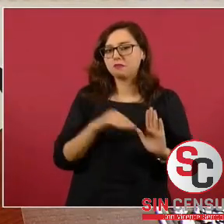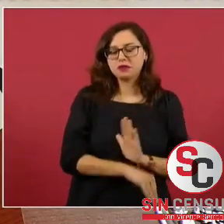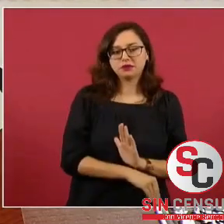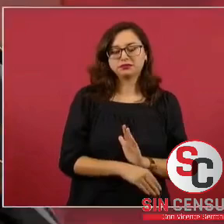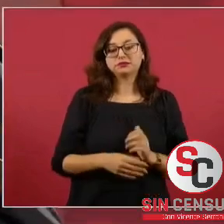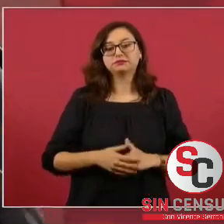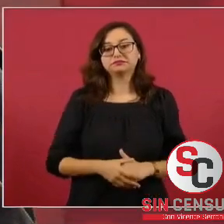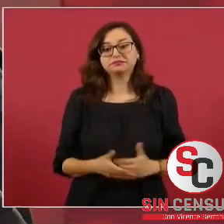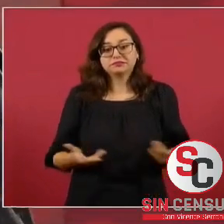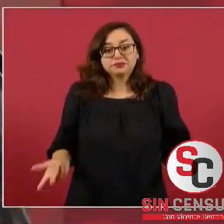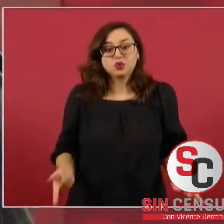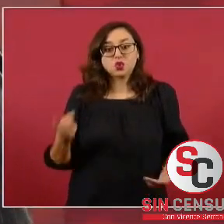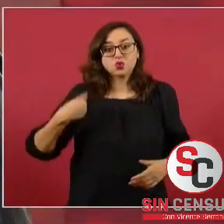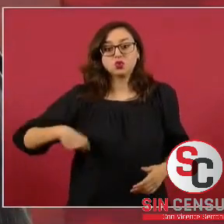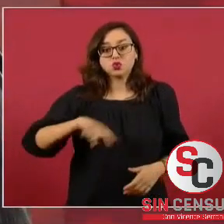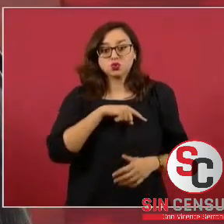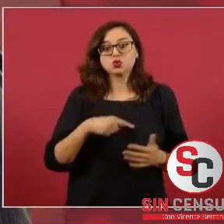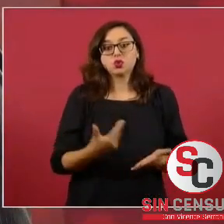lo sabíamos,